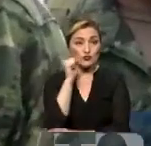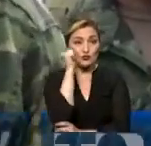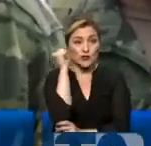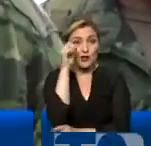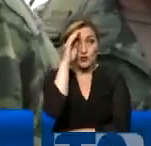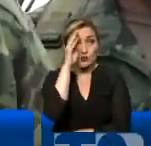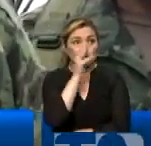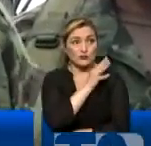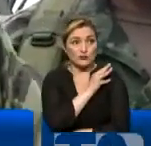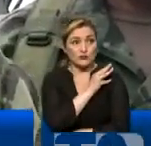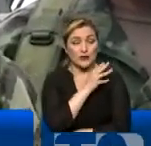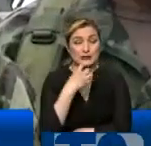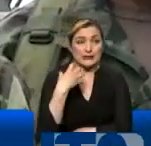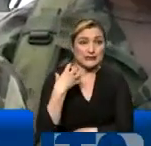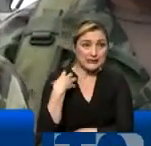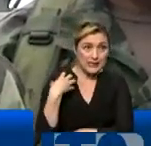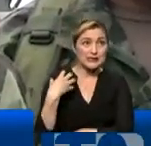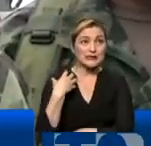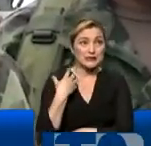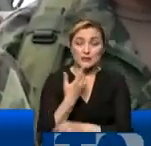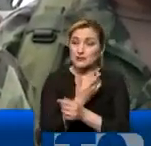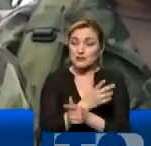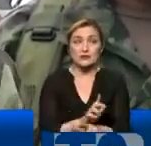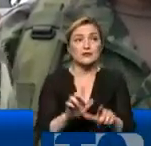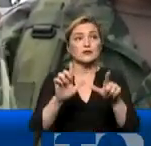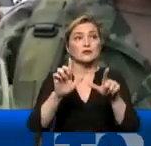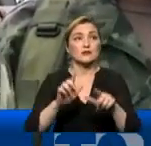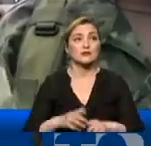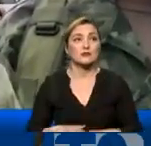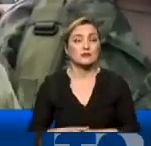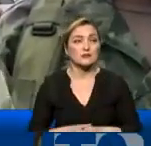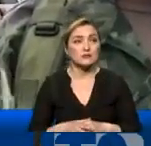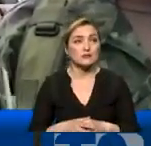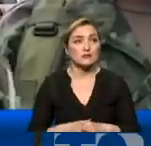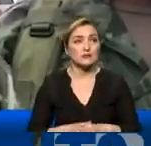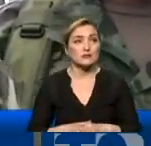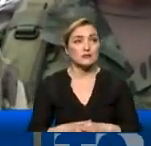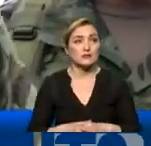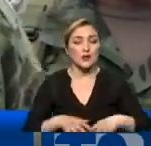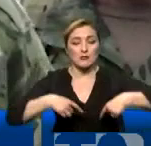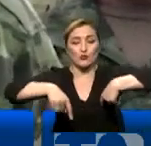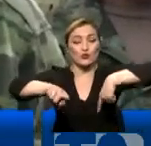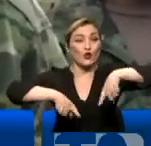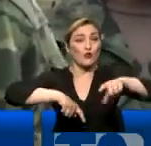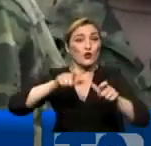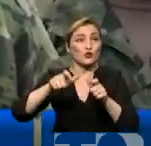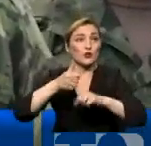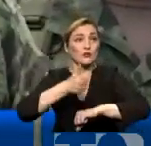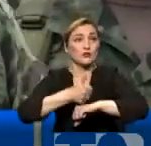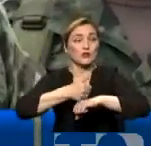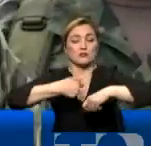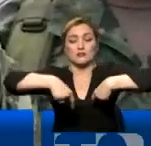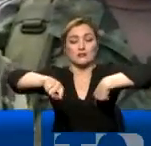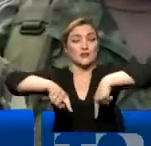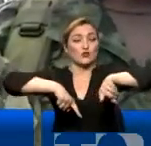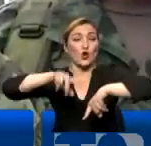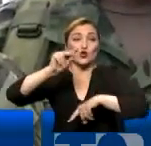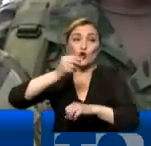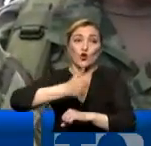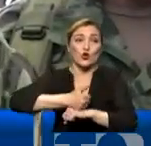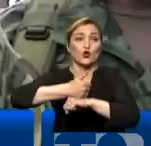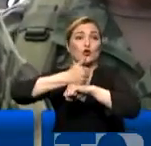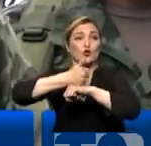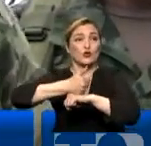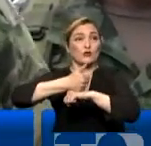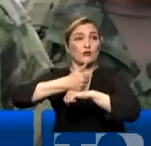militares garantizamos también las libertades pues la libre circulación está autorizado lo que no está autorizado